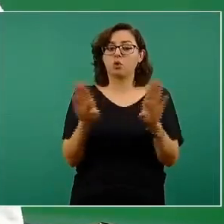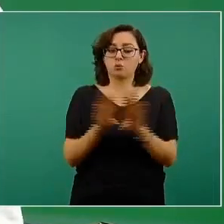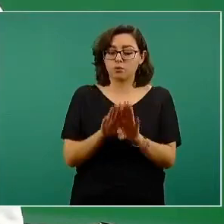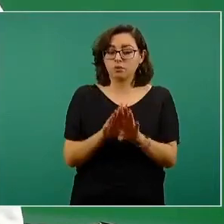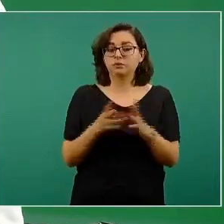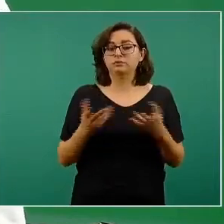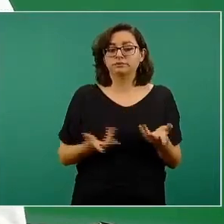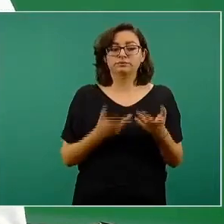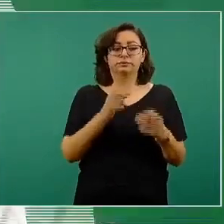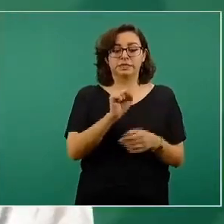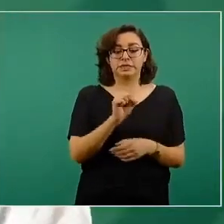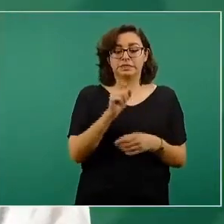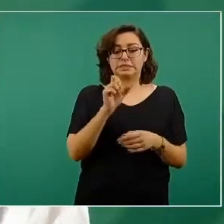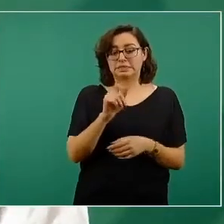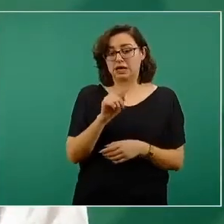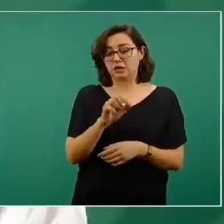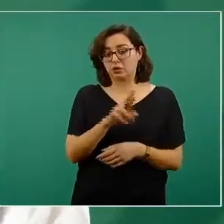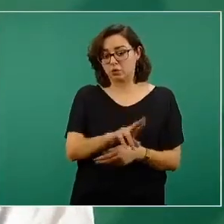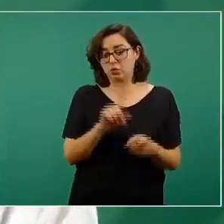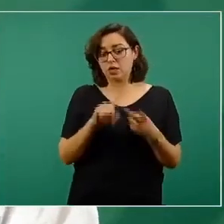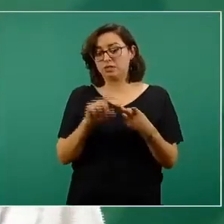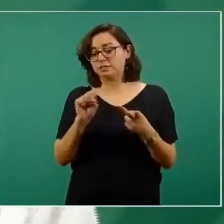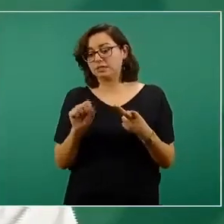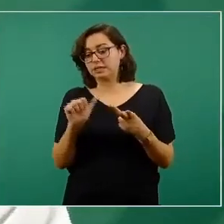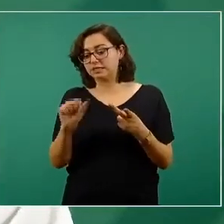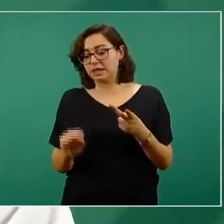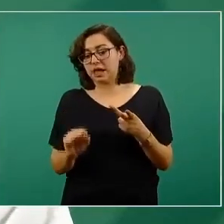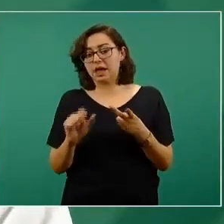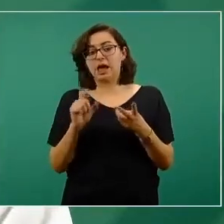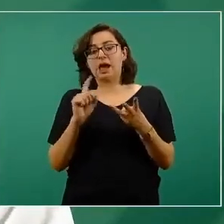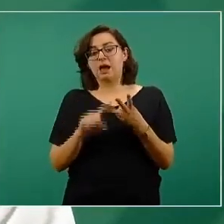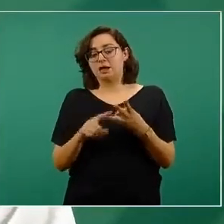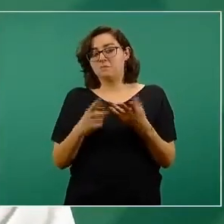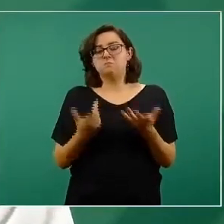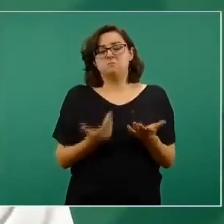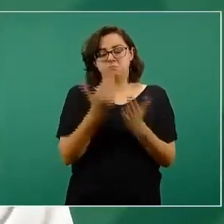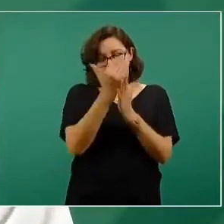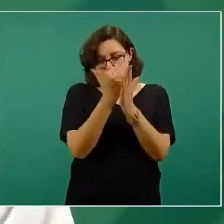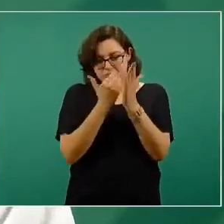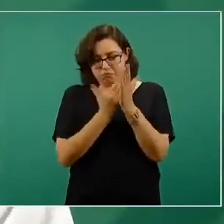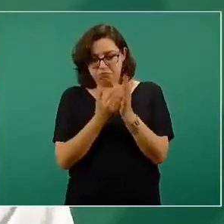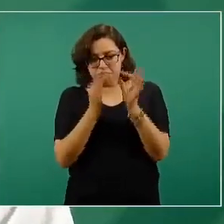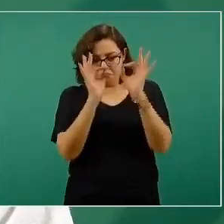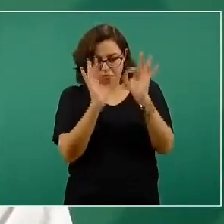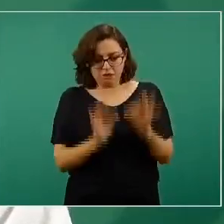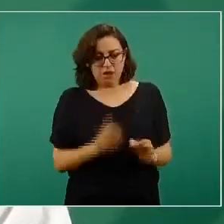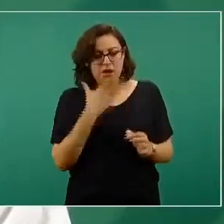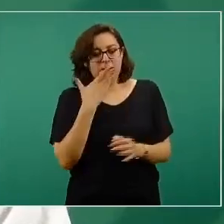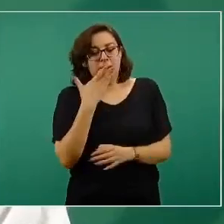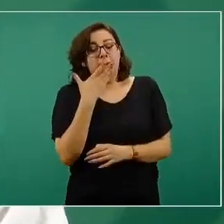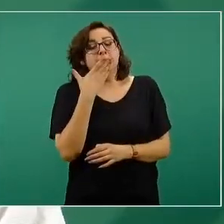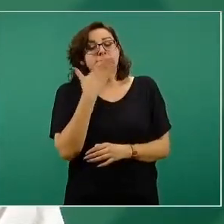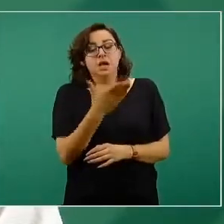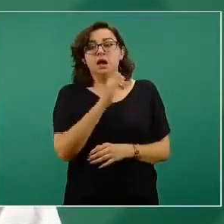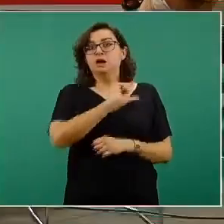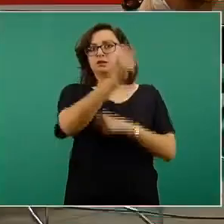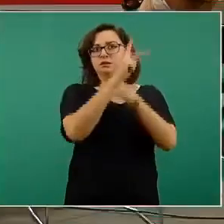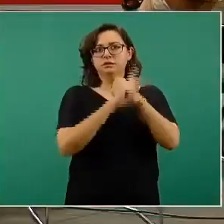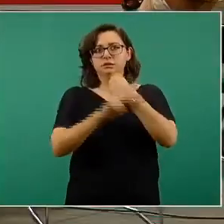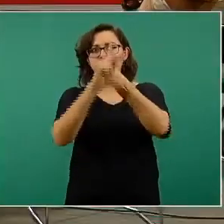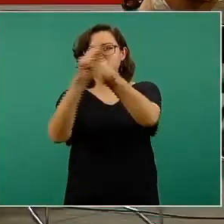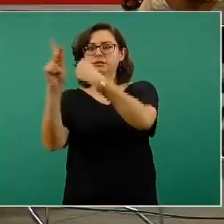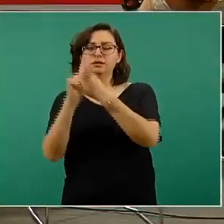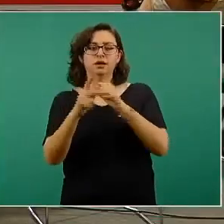la Secretaría del Turismo y la Secretaría de Salud, y que han servido de ejemplo, por cierto, para otras naciones,